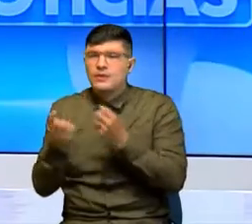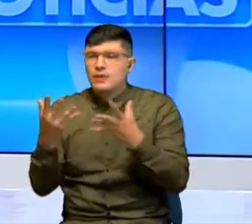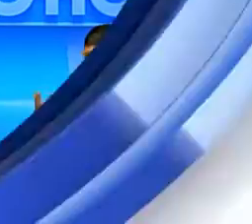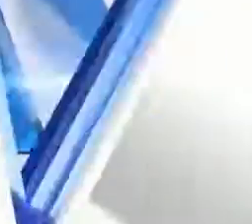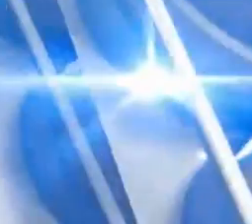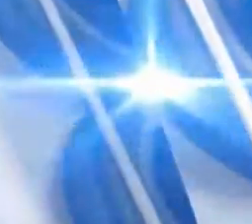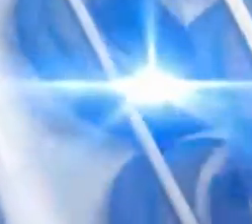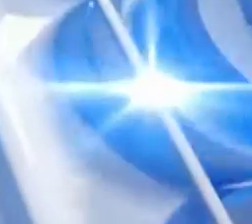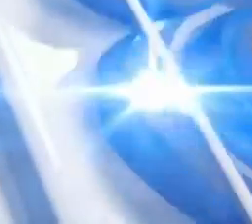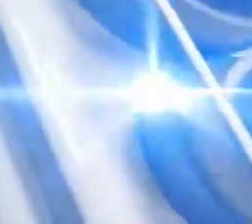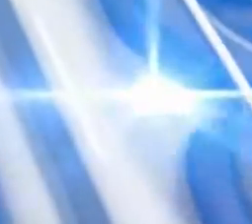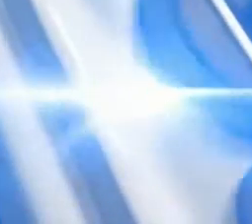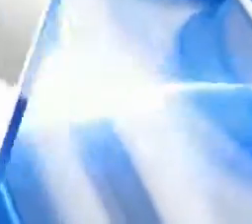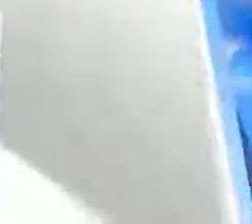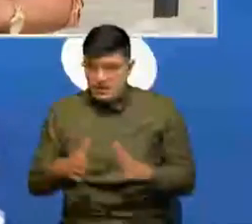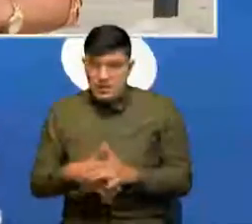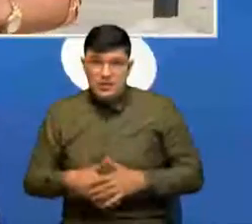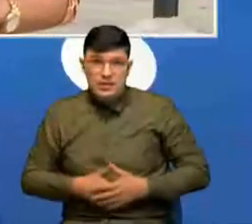disminuido? Adelante.